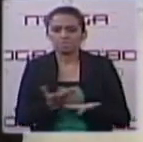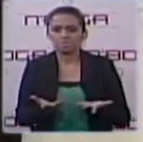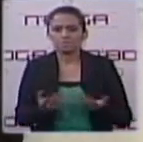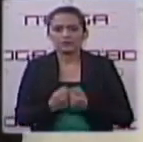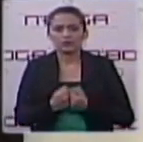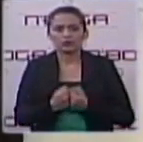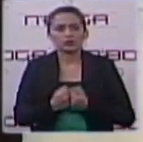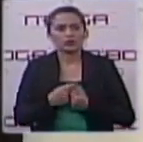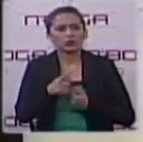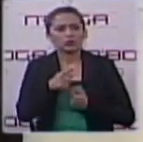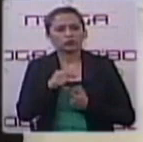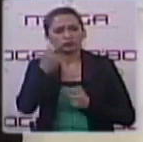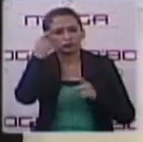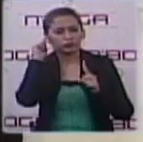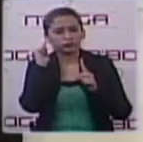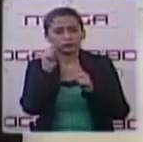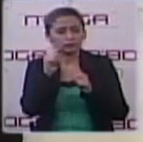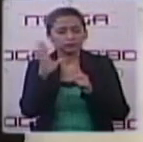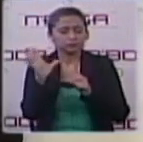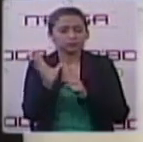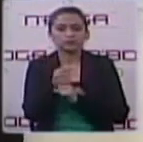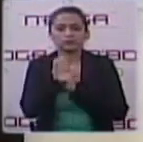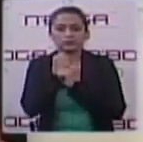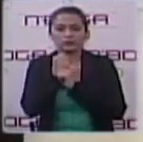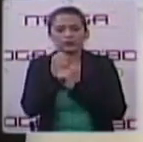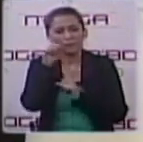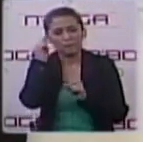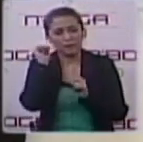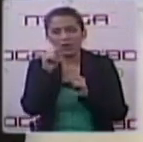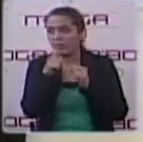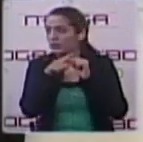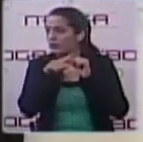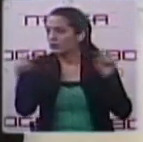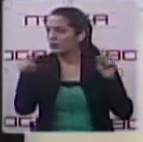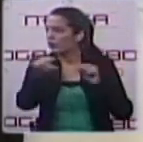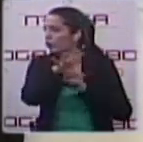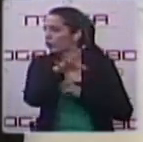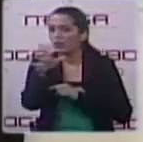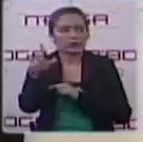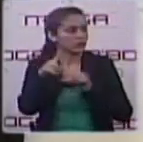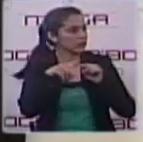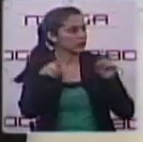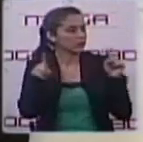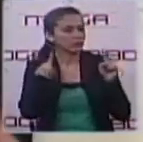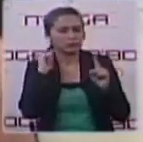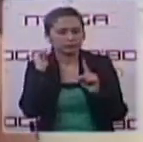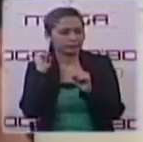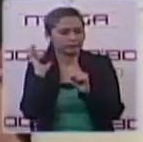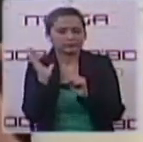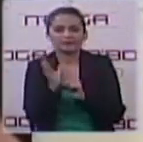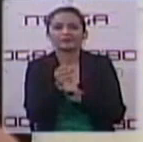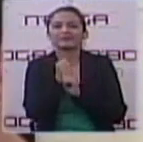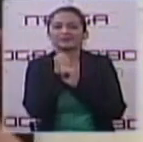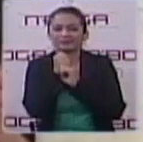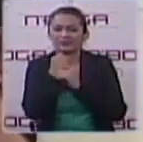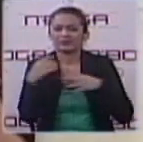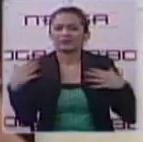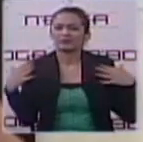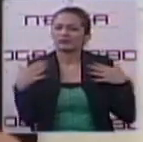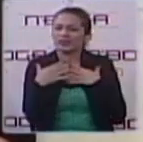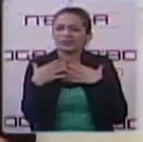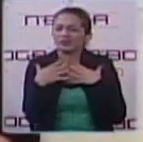esas ganas que tienes de hacer algo diferente en estos momentos que algunas veces son tan difíciles desprenderse del miedo es